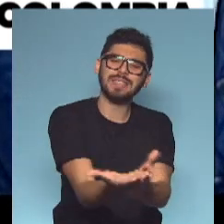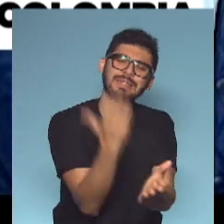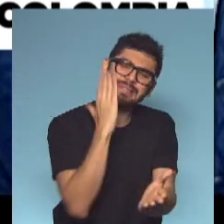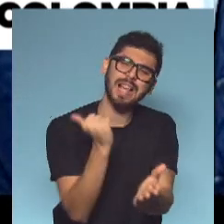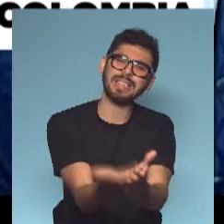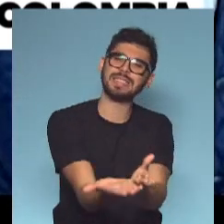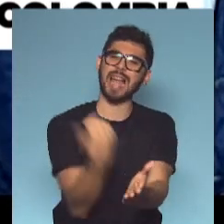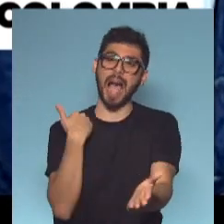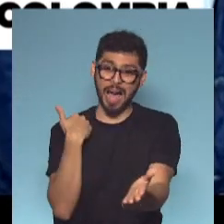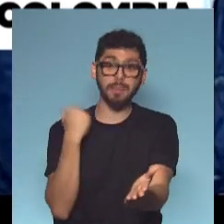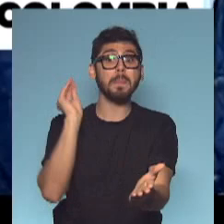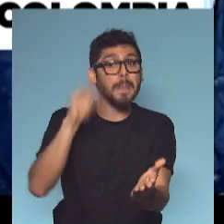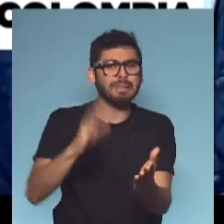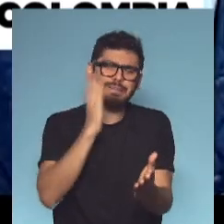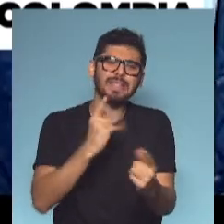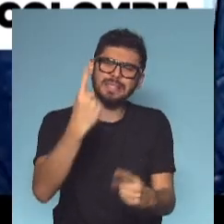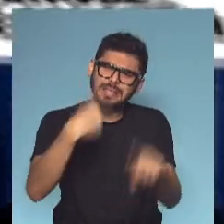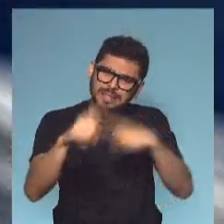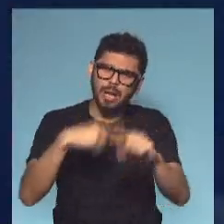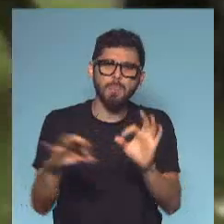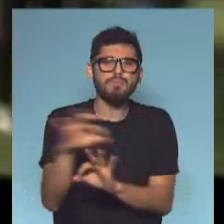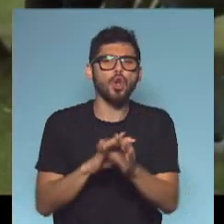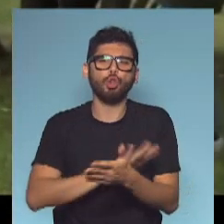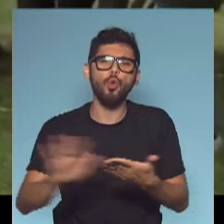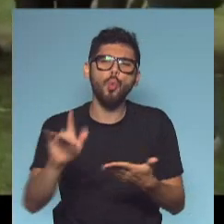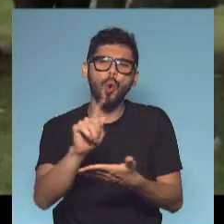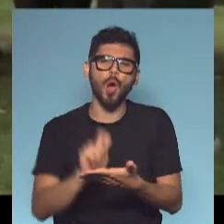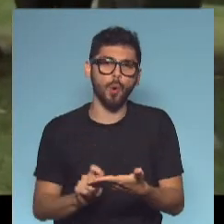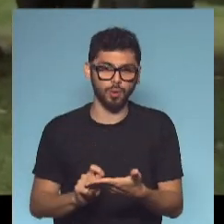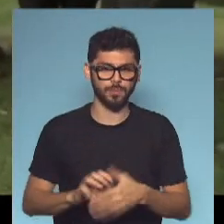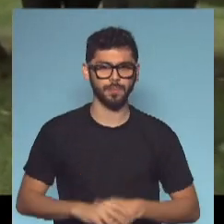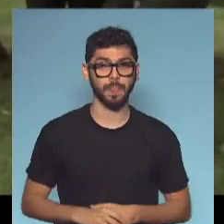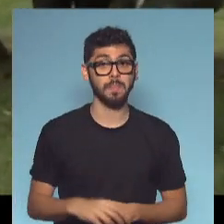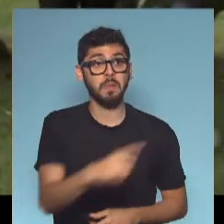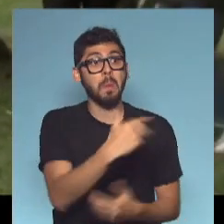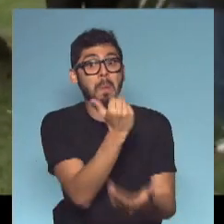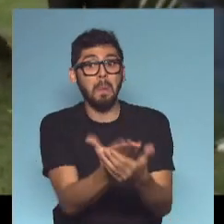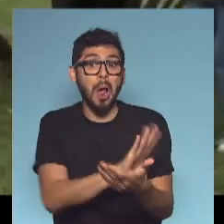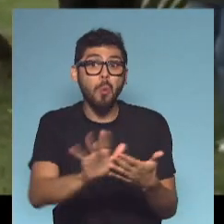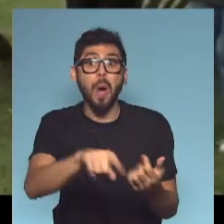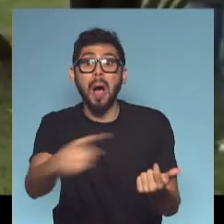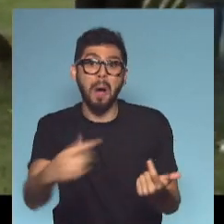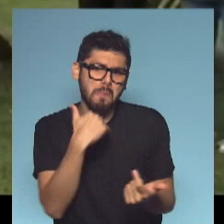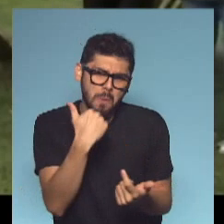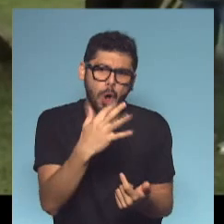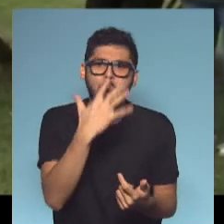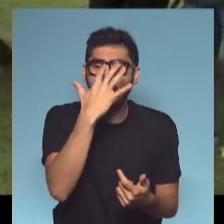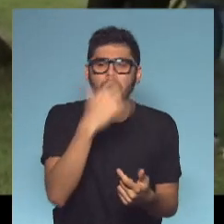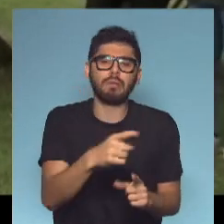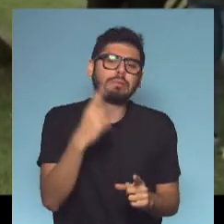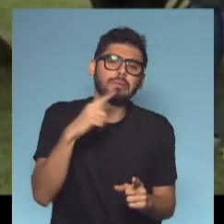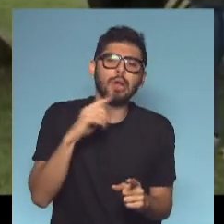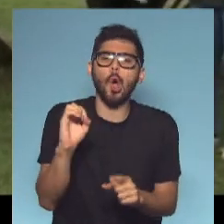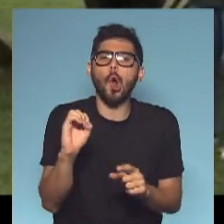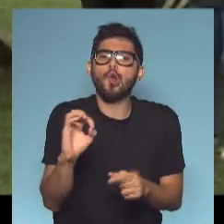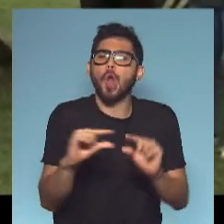de manera urgente un nuevo proyecto. No sabemos qué otra propuesta tenga, no sabemos qué otro nombre se le dé a esta